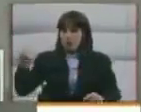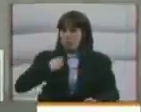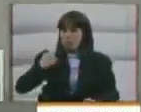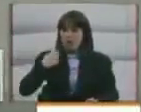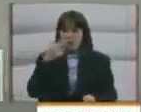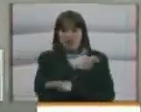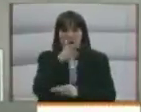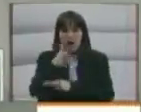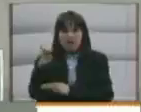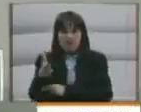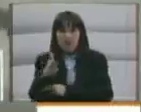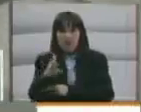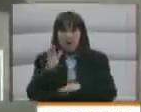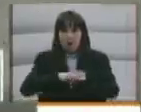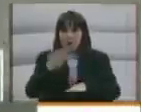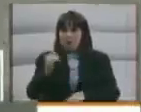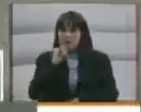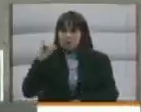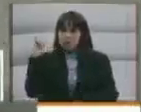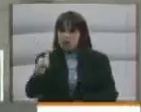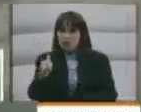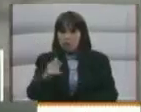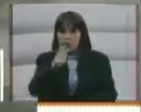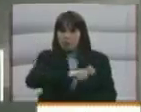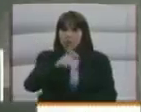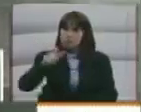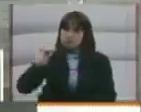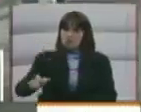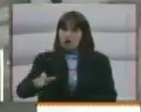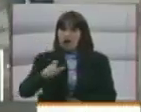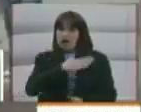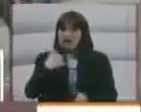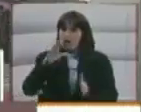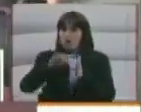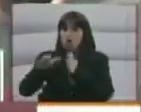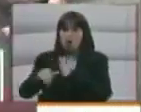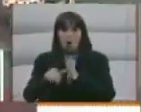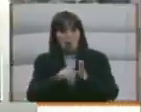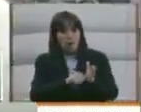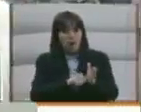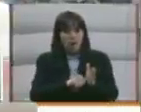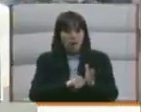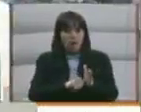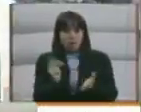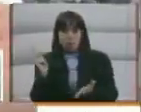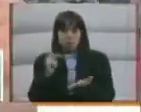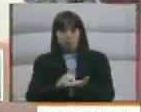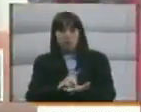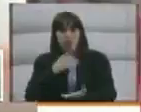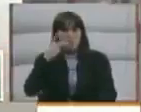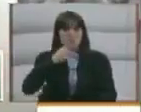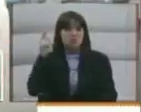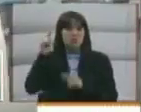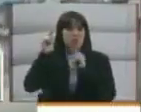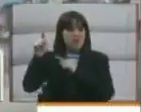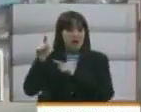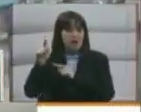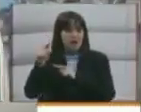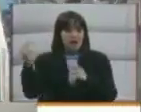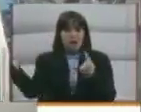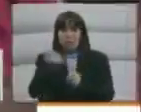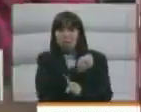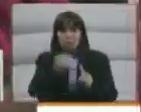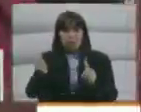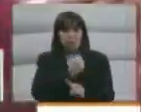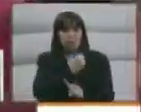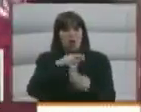nosotros denunciamos a personas ponederos de los políticos que están haciendo daño a esta revolución.